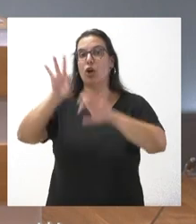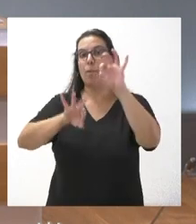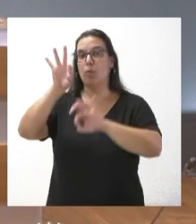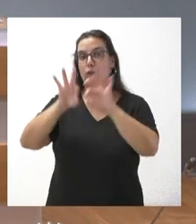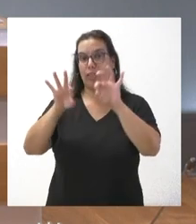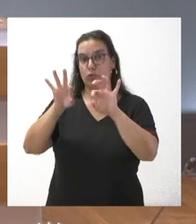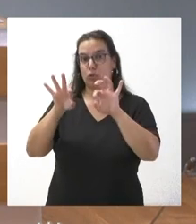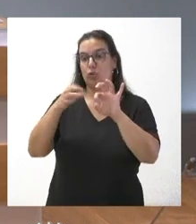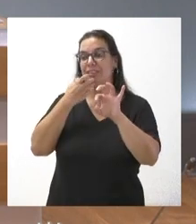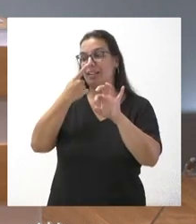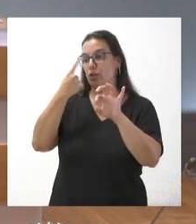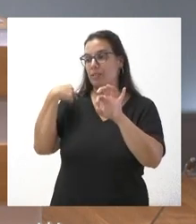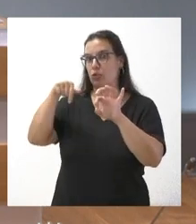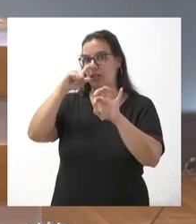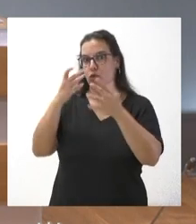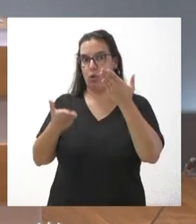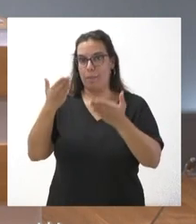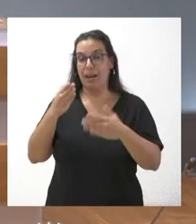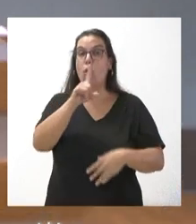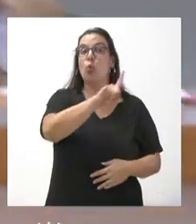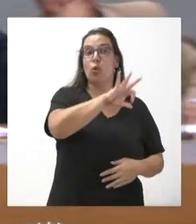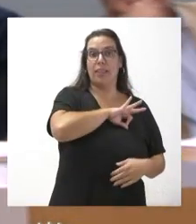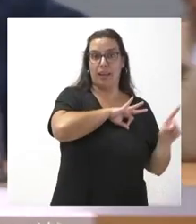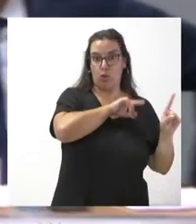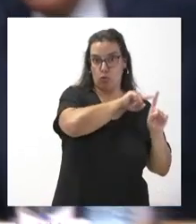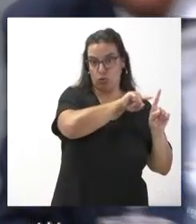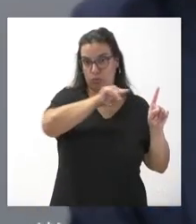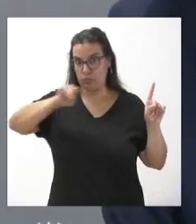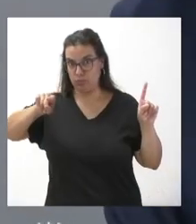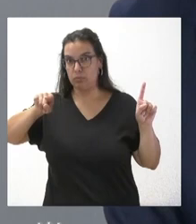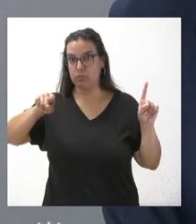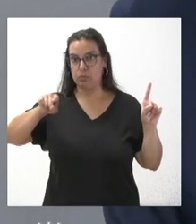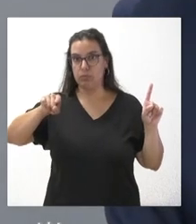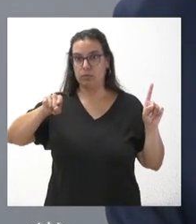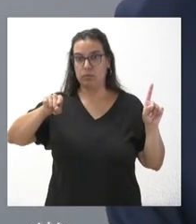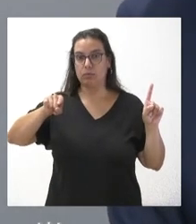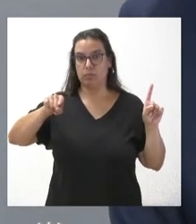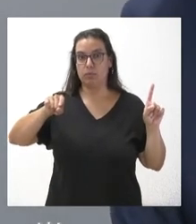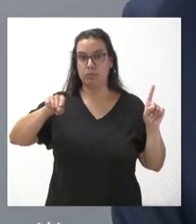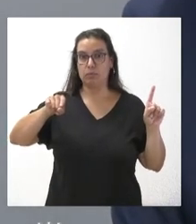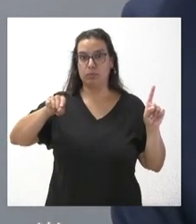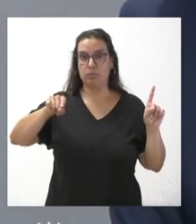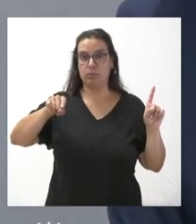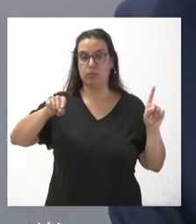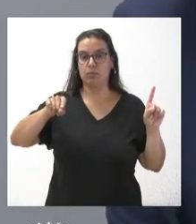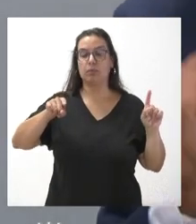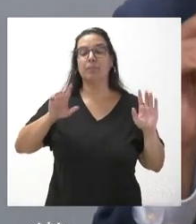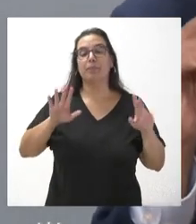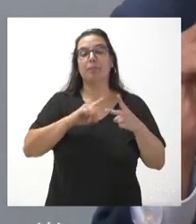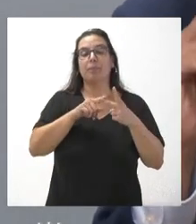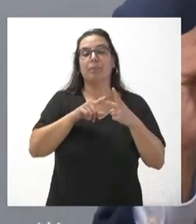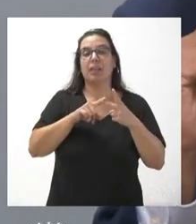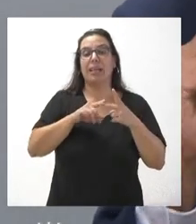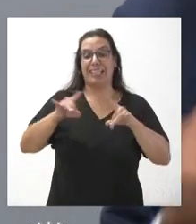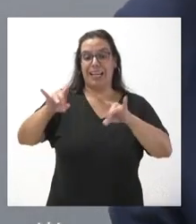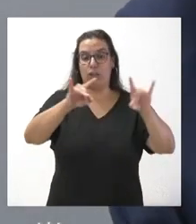pasado a estas alturas, desde el 1 de enero, contando, por tanto, el tiempo transcurrido en el año. Respecto a la superficie